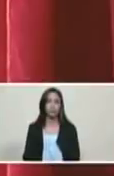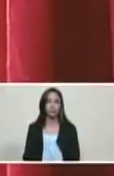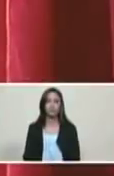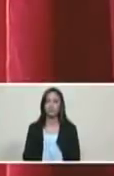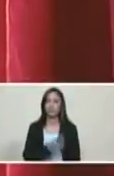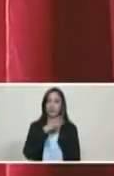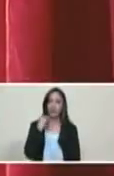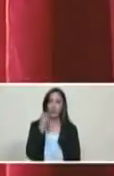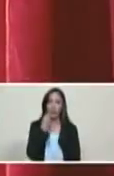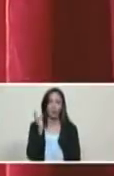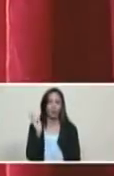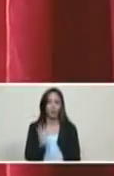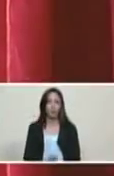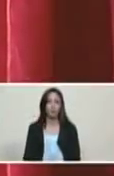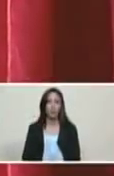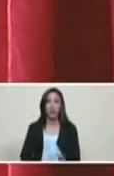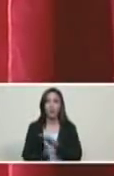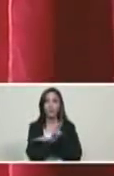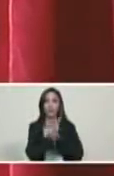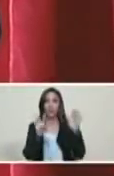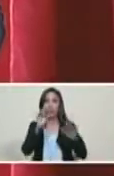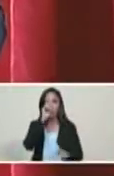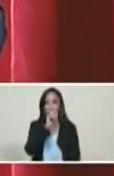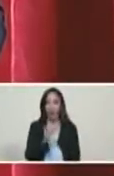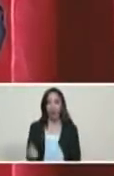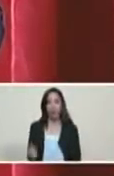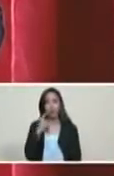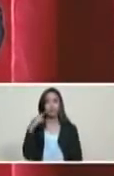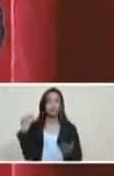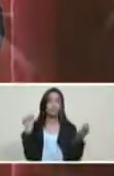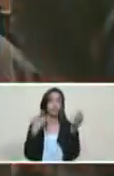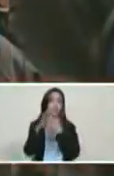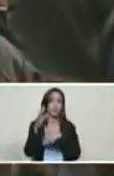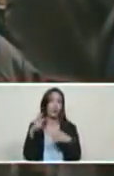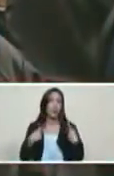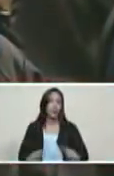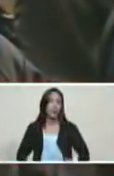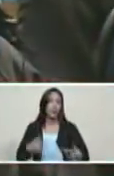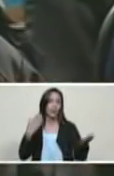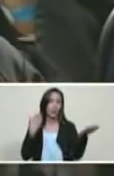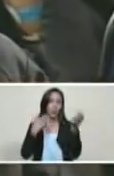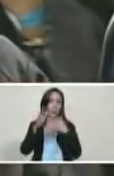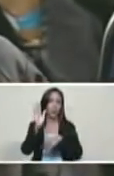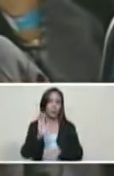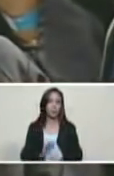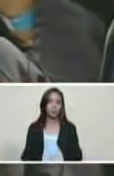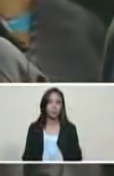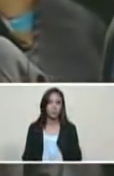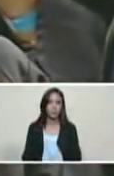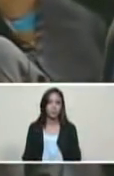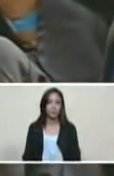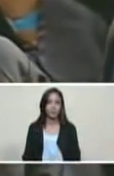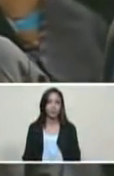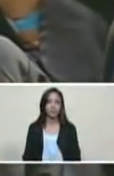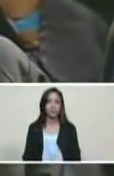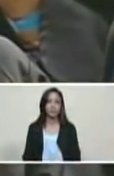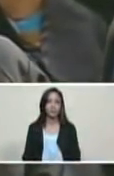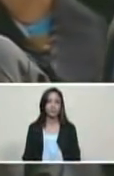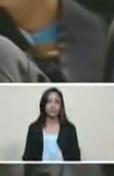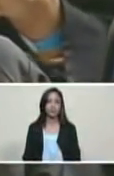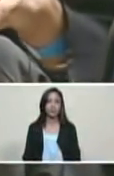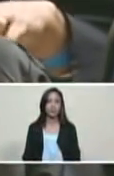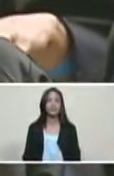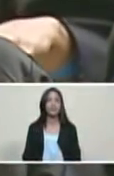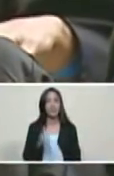Chamito, pues. 29 años, ¿cuánto te toca todavía transitar? Ustedes serán